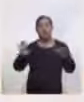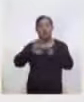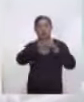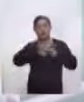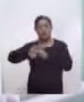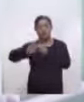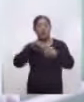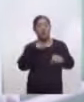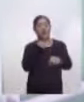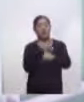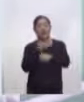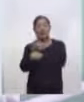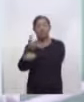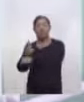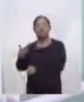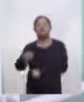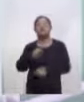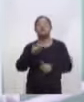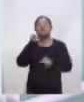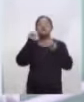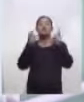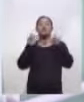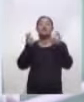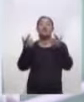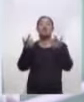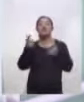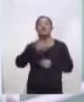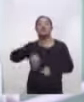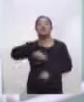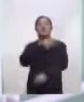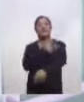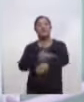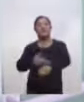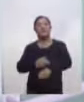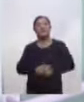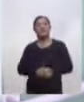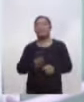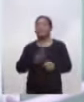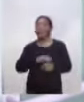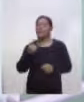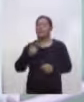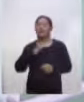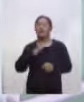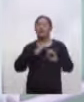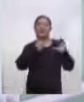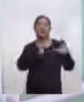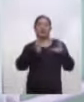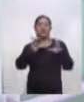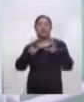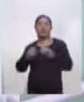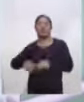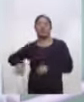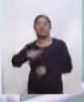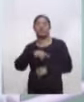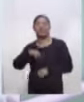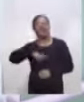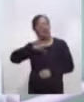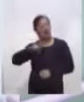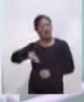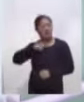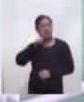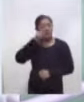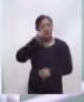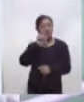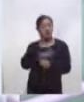social. Y porque ellos deben de conocer el protocolo de atención o de prevención del abuso sexual infantil para que